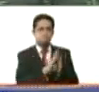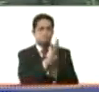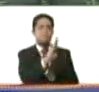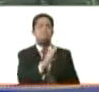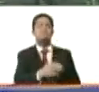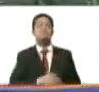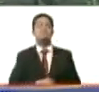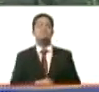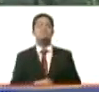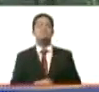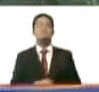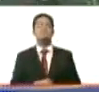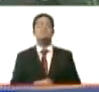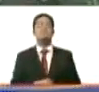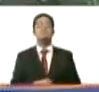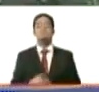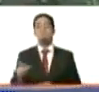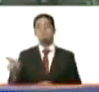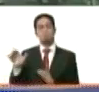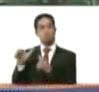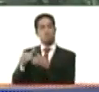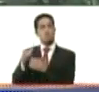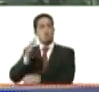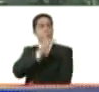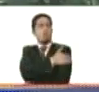Mientras la derecha